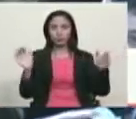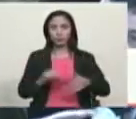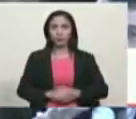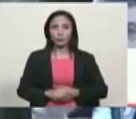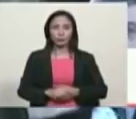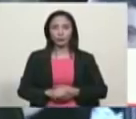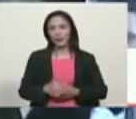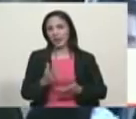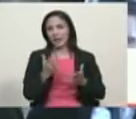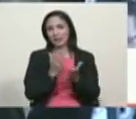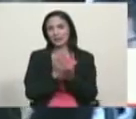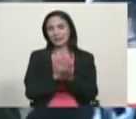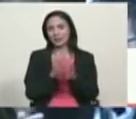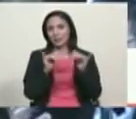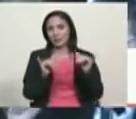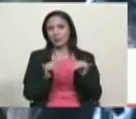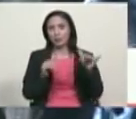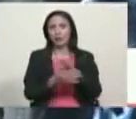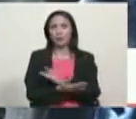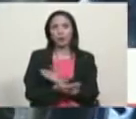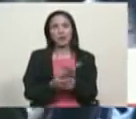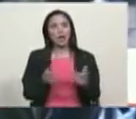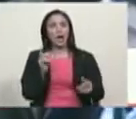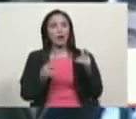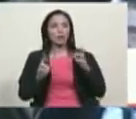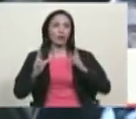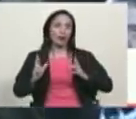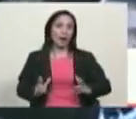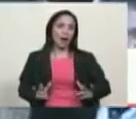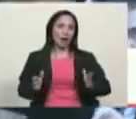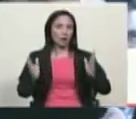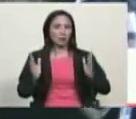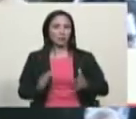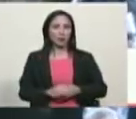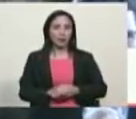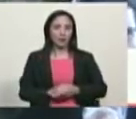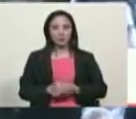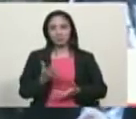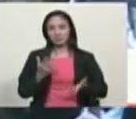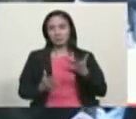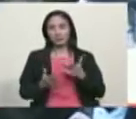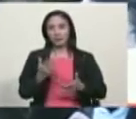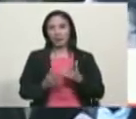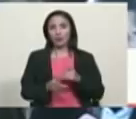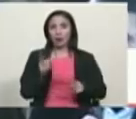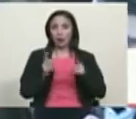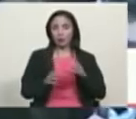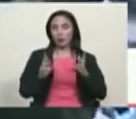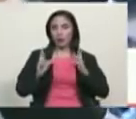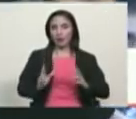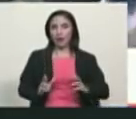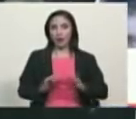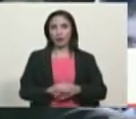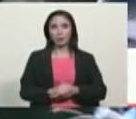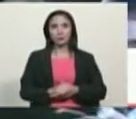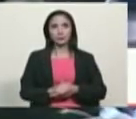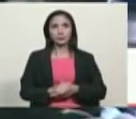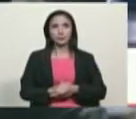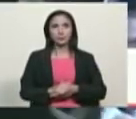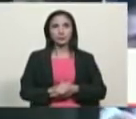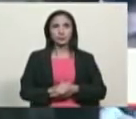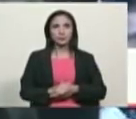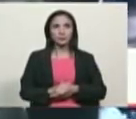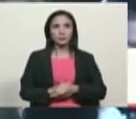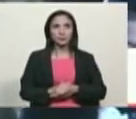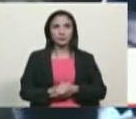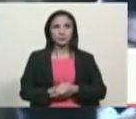siempre tipo UNESCO, un evento un poquito light, con eufemismo. La palabra imperialismo nunca se